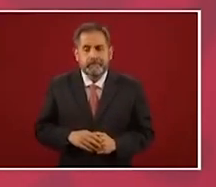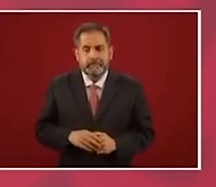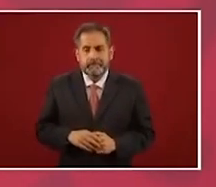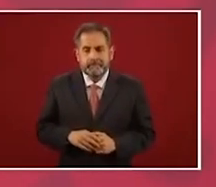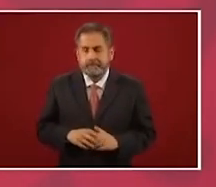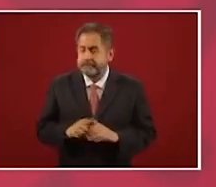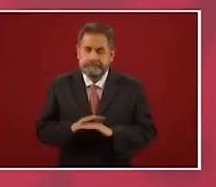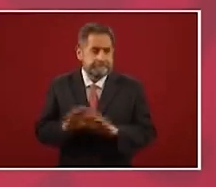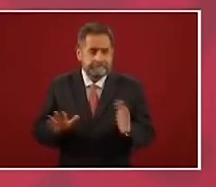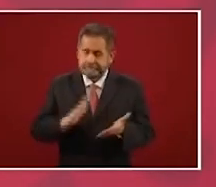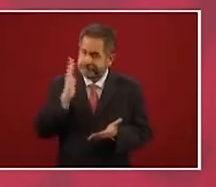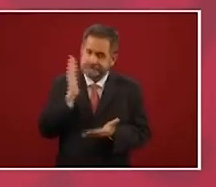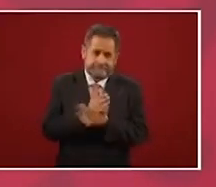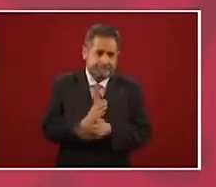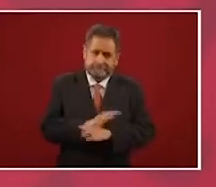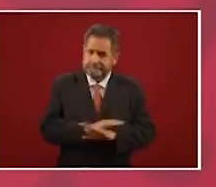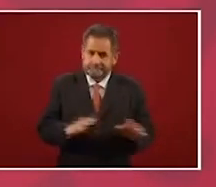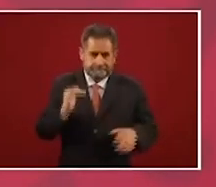ya no